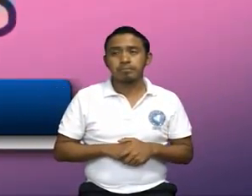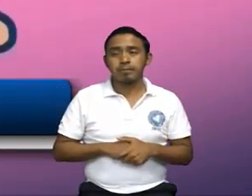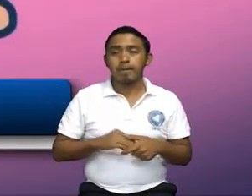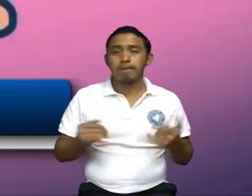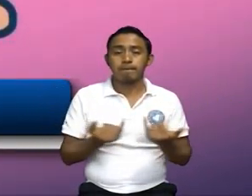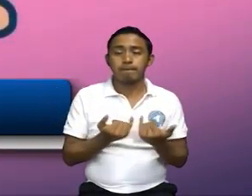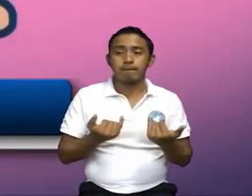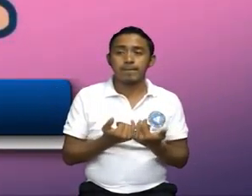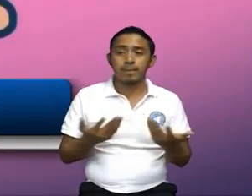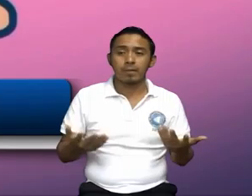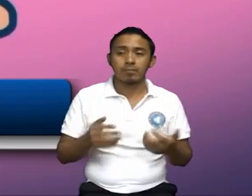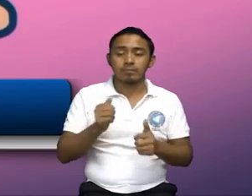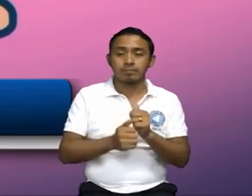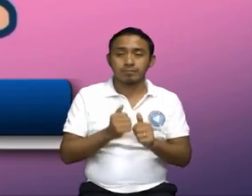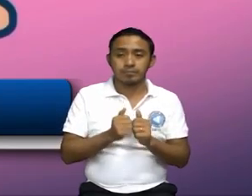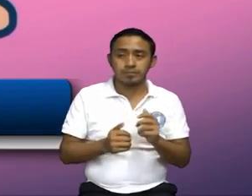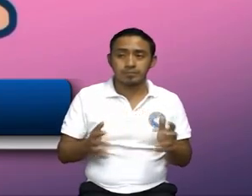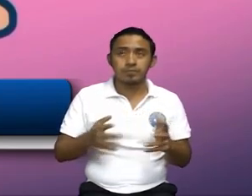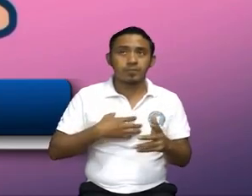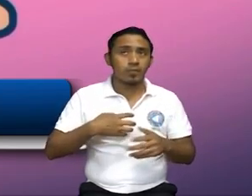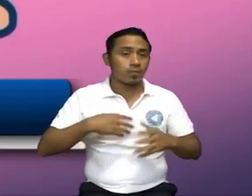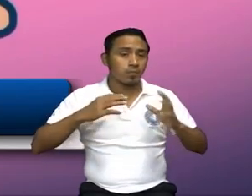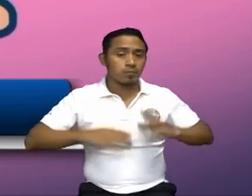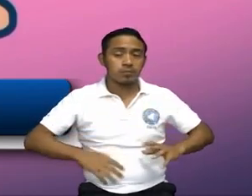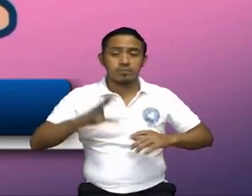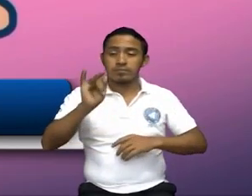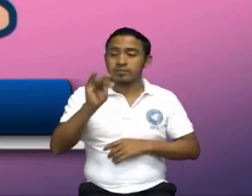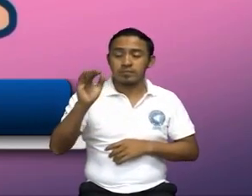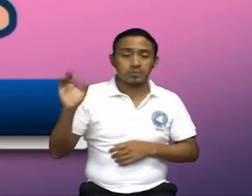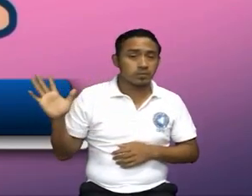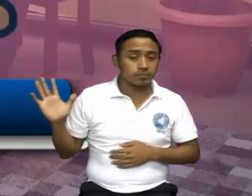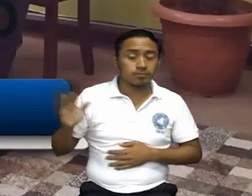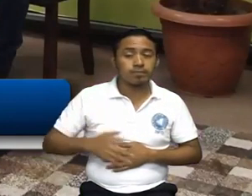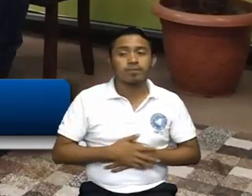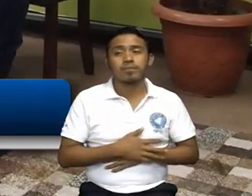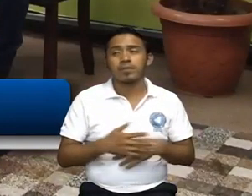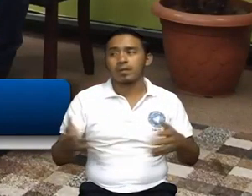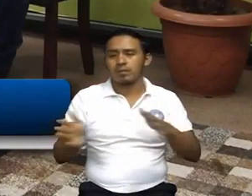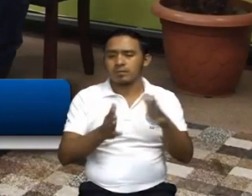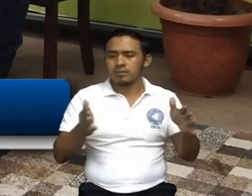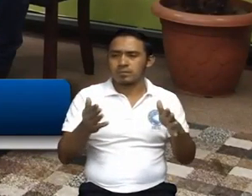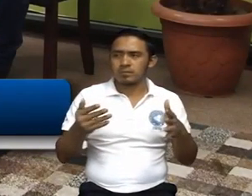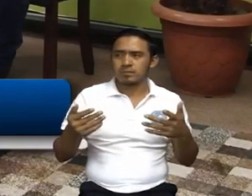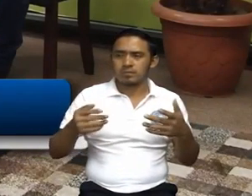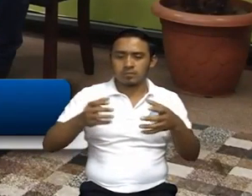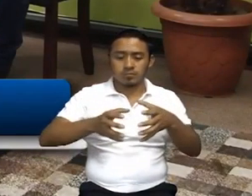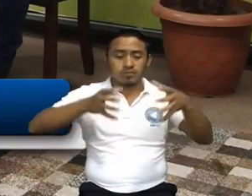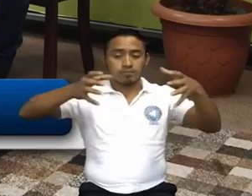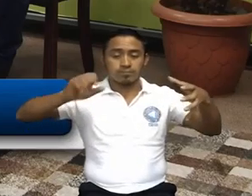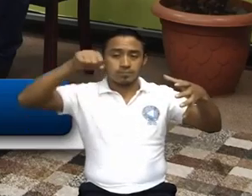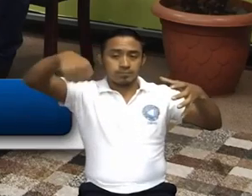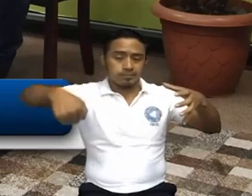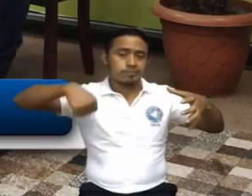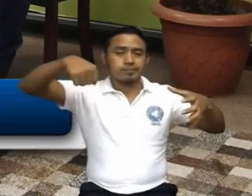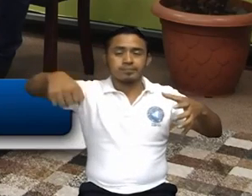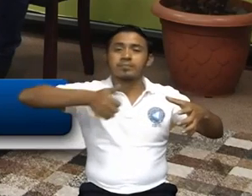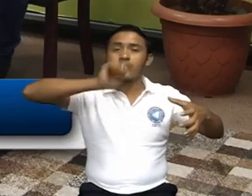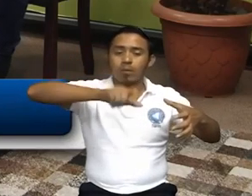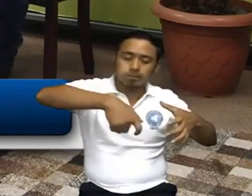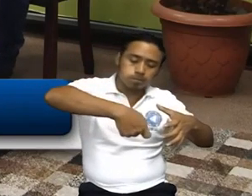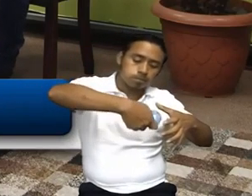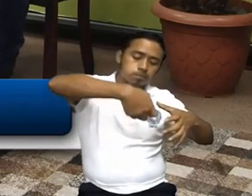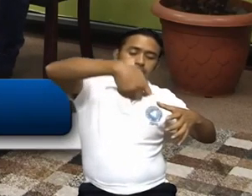pueden también tener un trauma físico que lo puede llevar a la muerte. Los pozos, hace poquito, hay que tener mucho cuidado y ser responsable